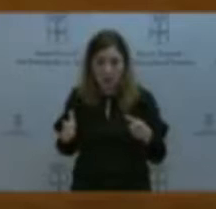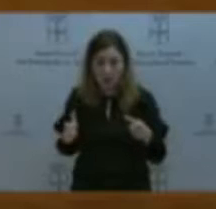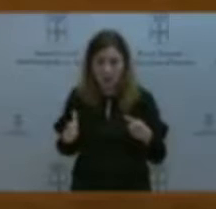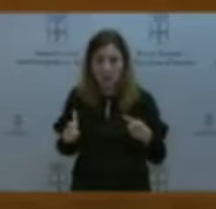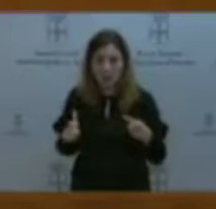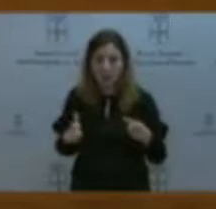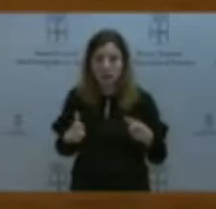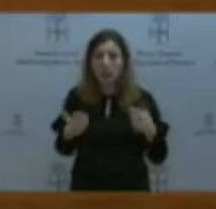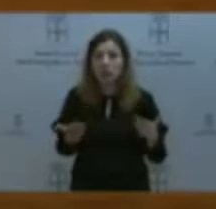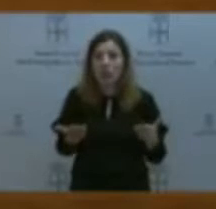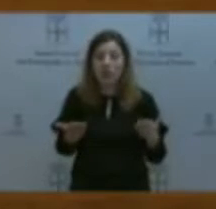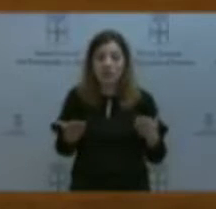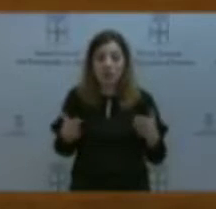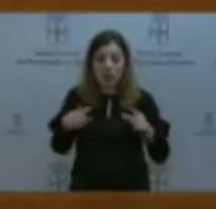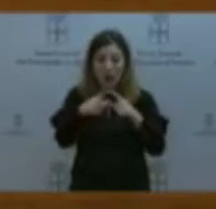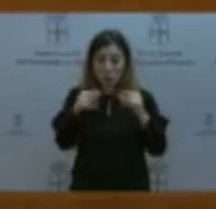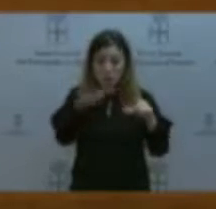zonas queda